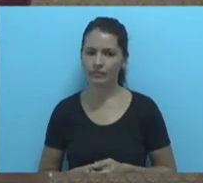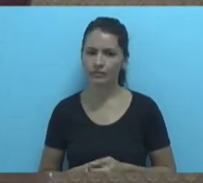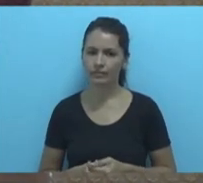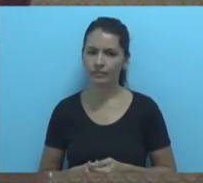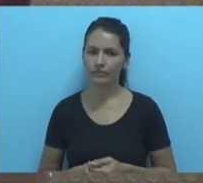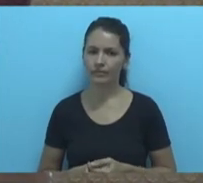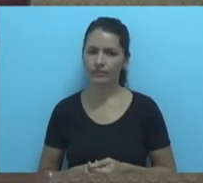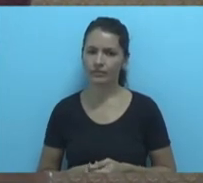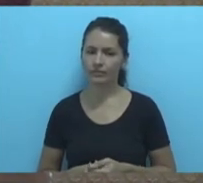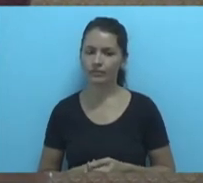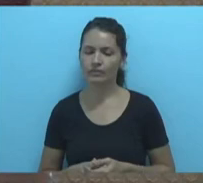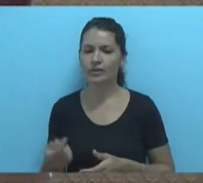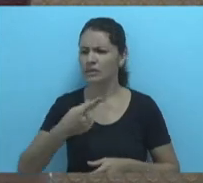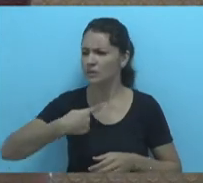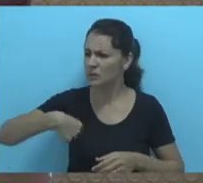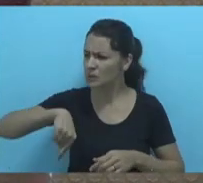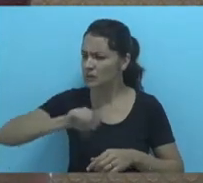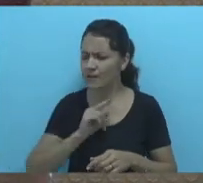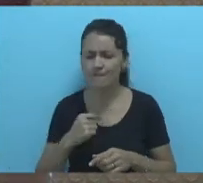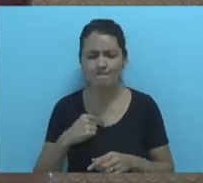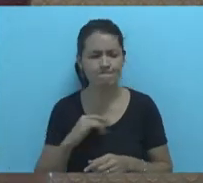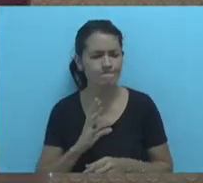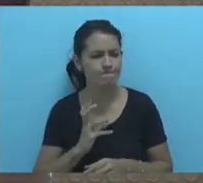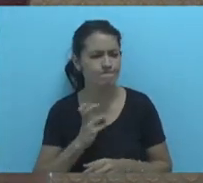democracia nos tengamos que bancar el privilegio.